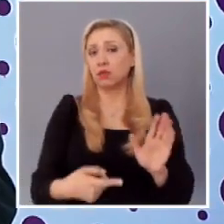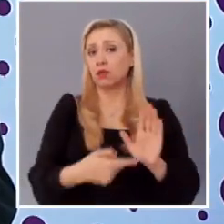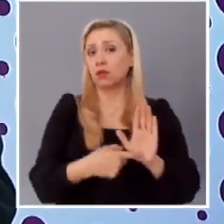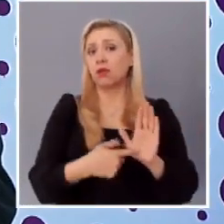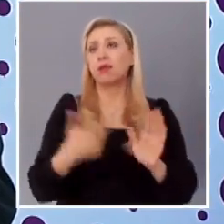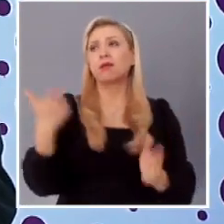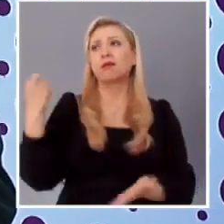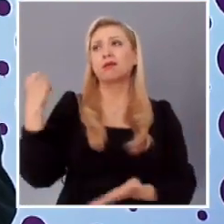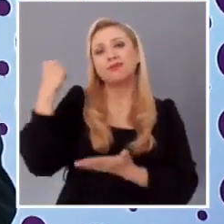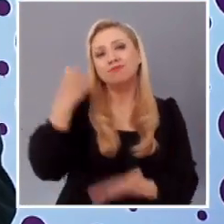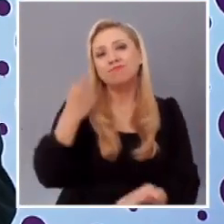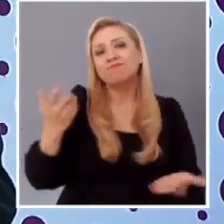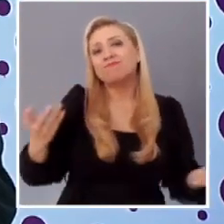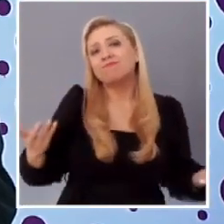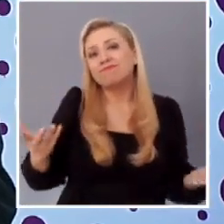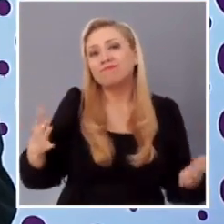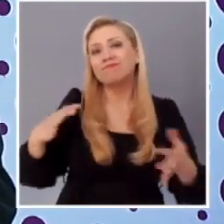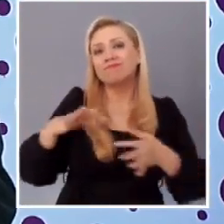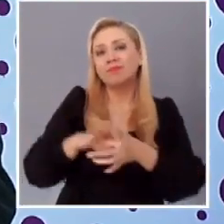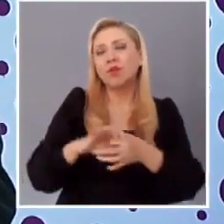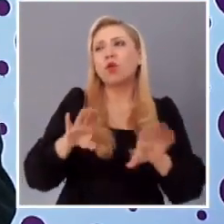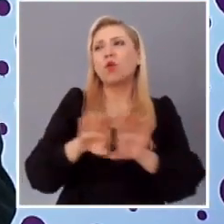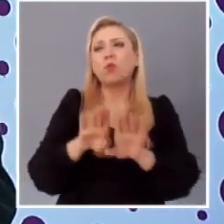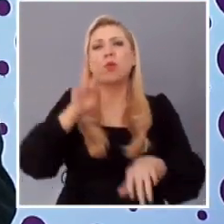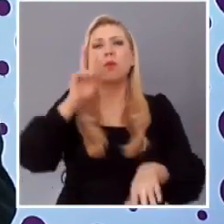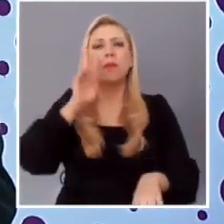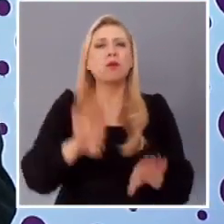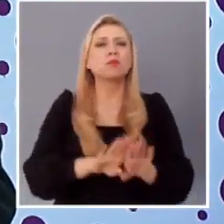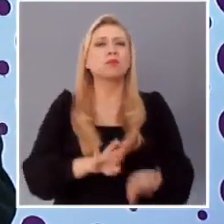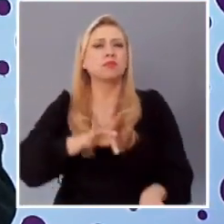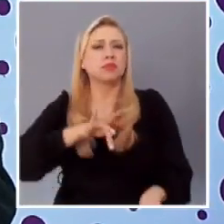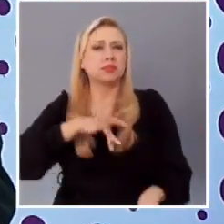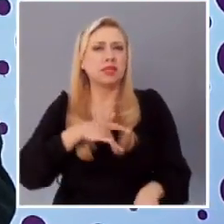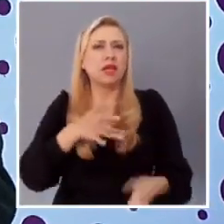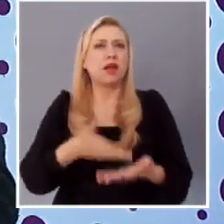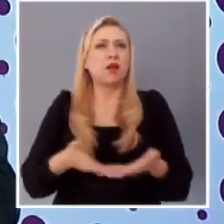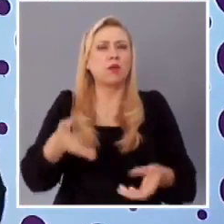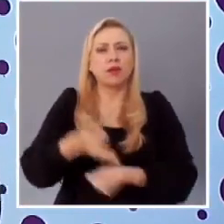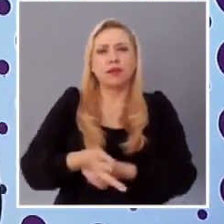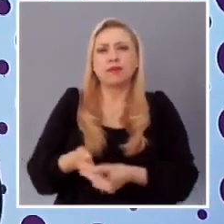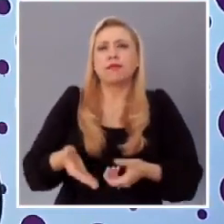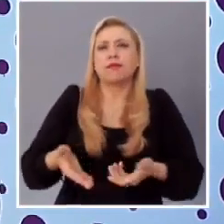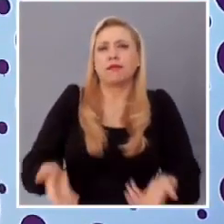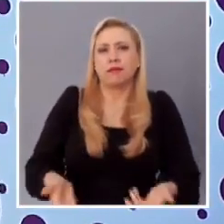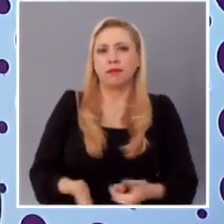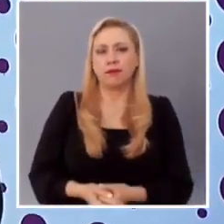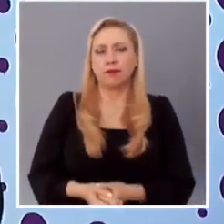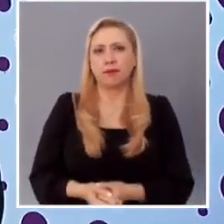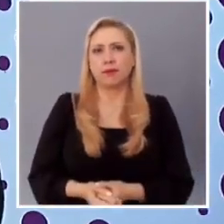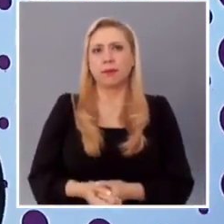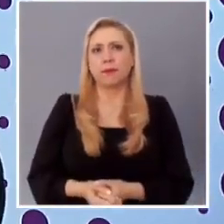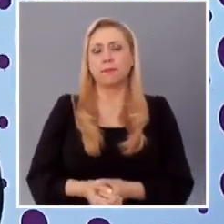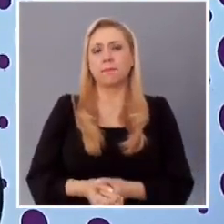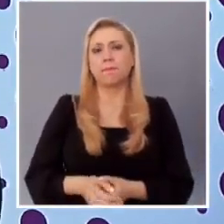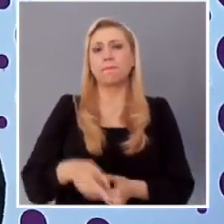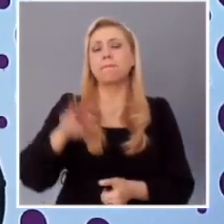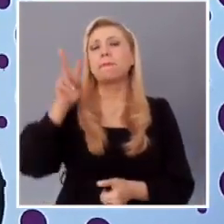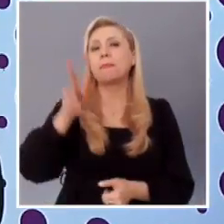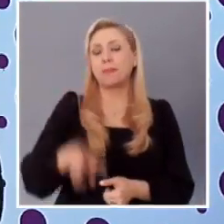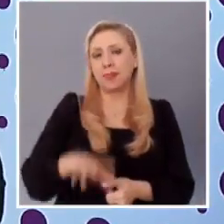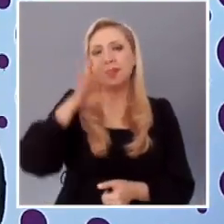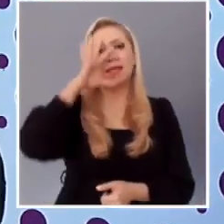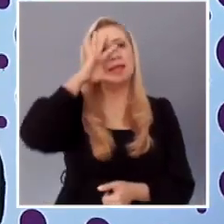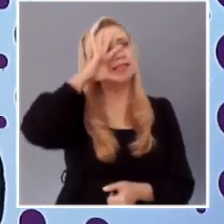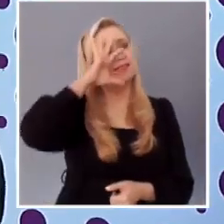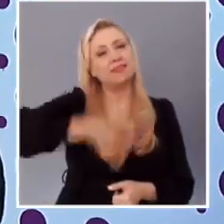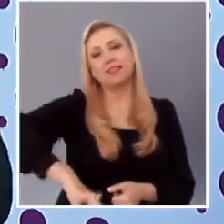en qué estamos? ¿En qué situación estamos? ¿Y cómo debería de ser? Justo una evidencia de lo fallido que es el modelo a la